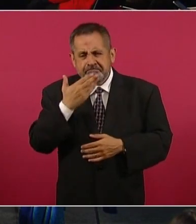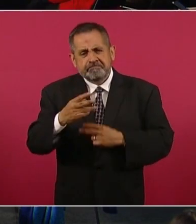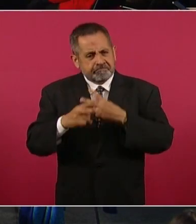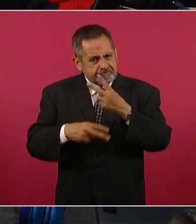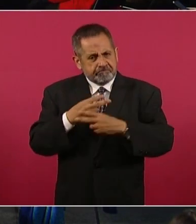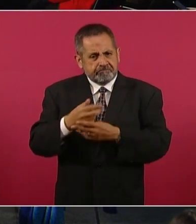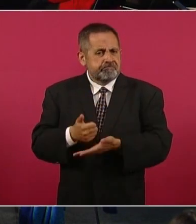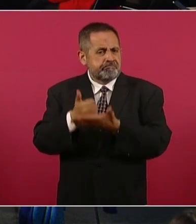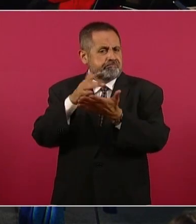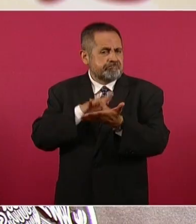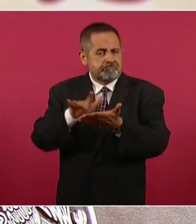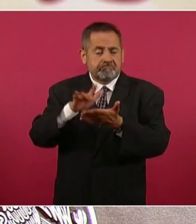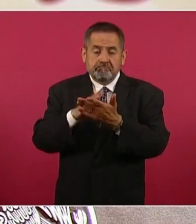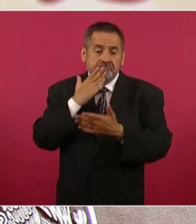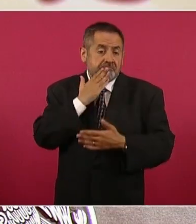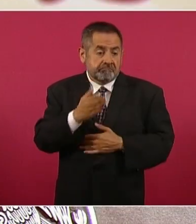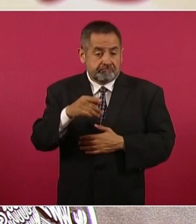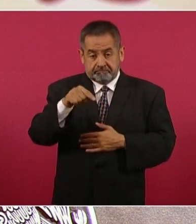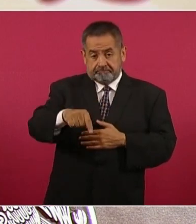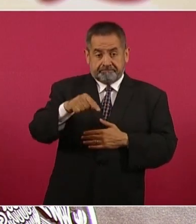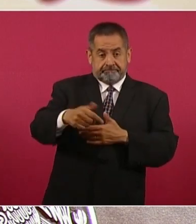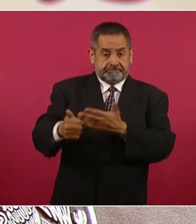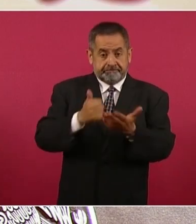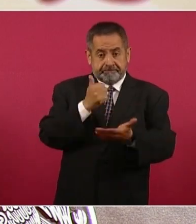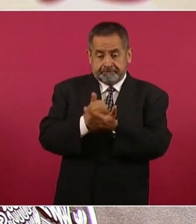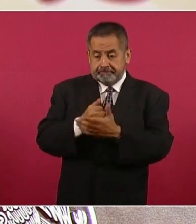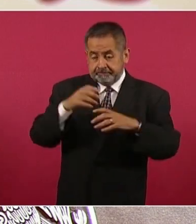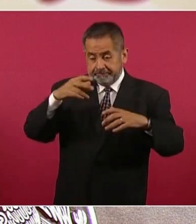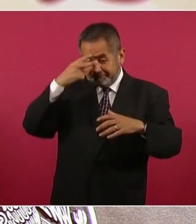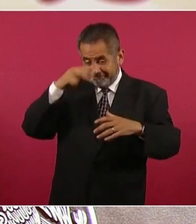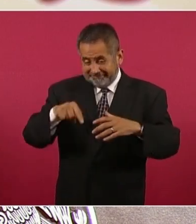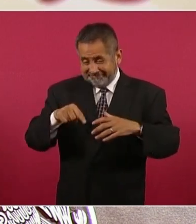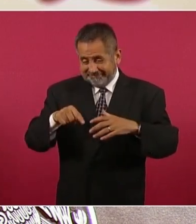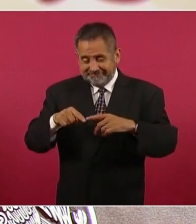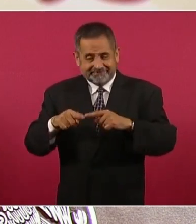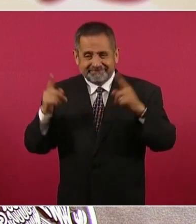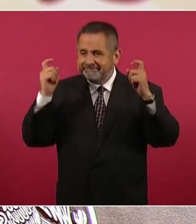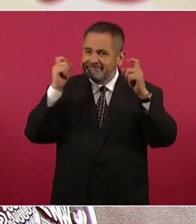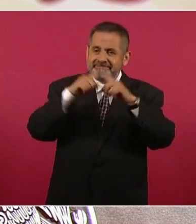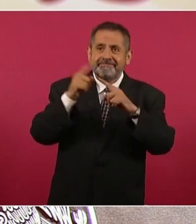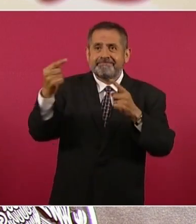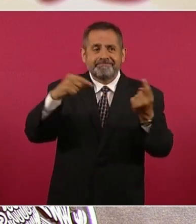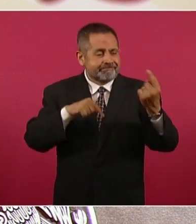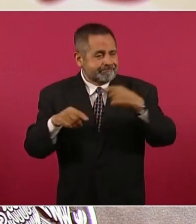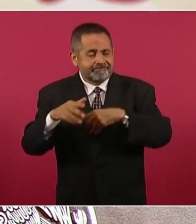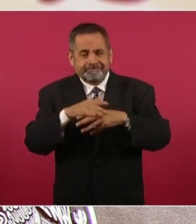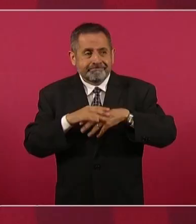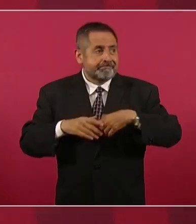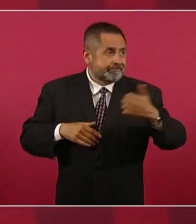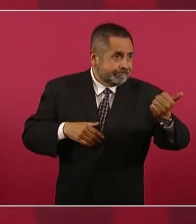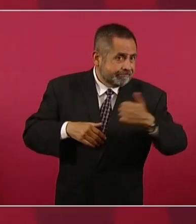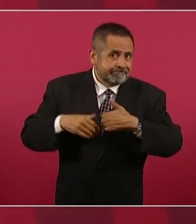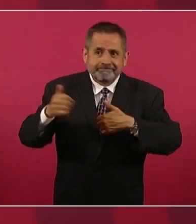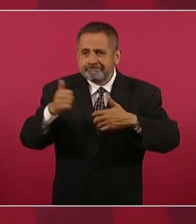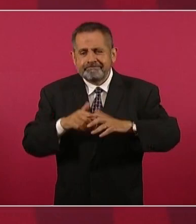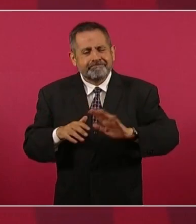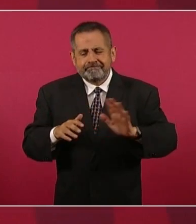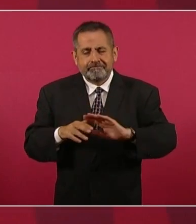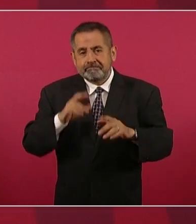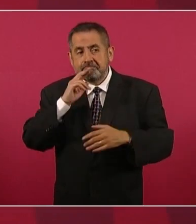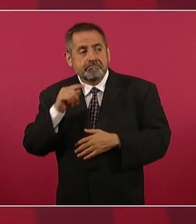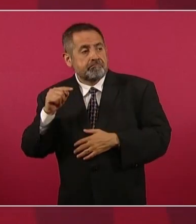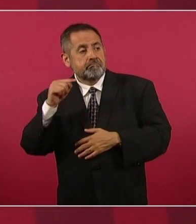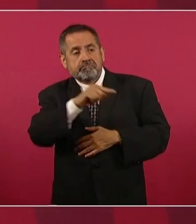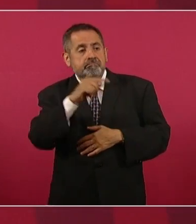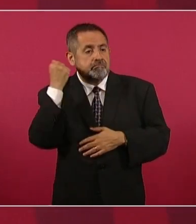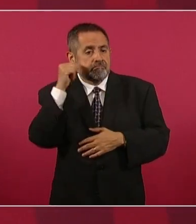porque realmente la ciudad aquí de la Ciudad de México complica mucho el que estén viniendo tan frecuentemente